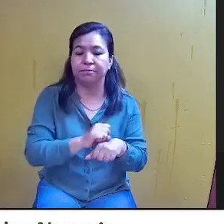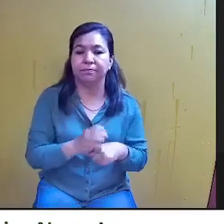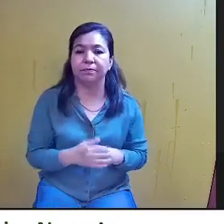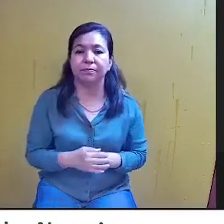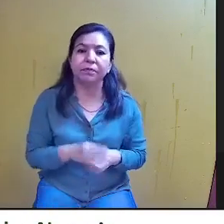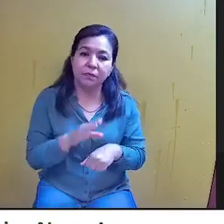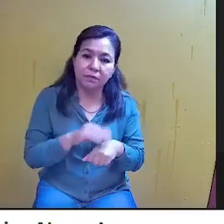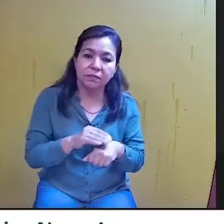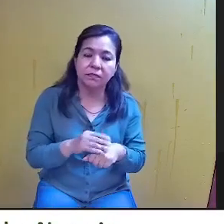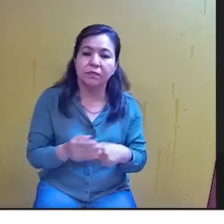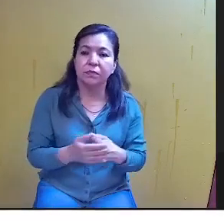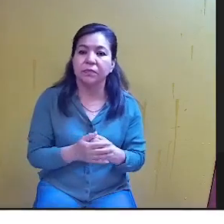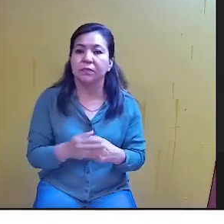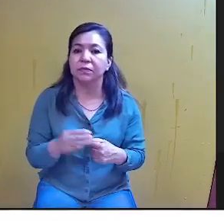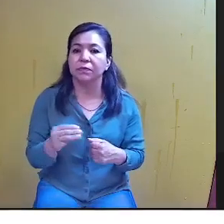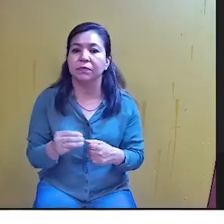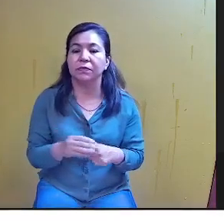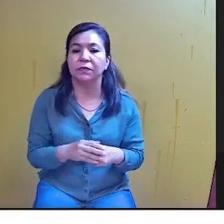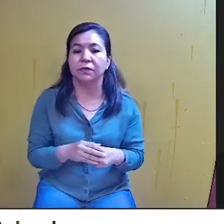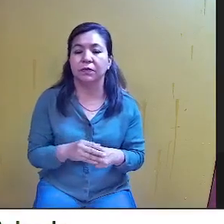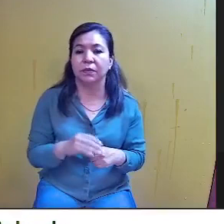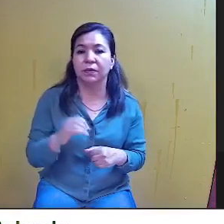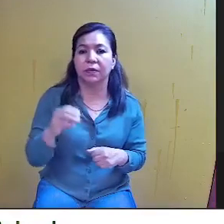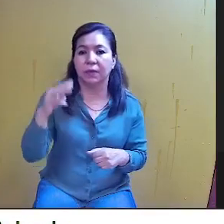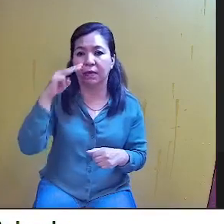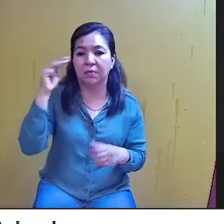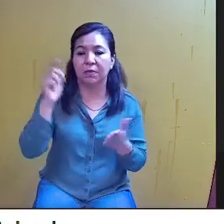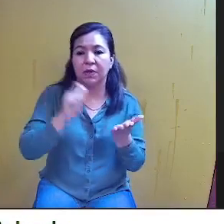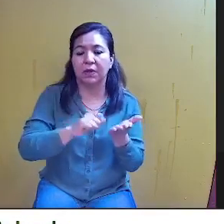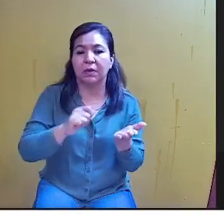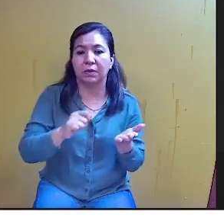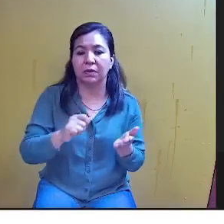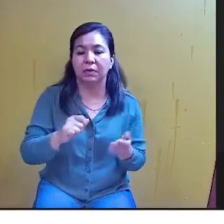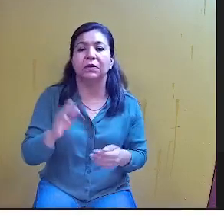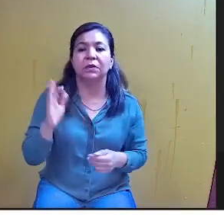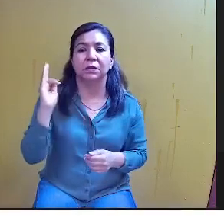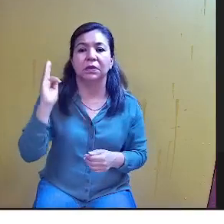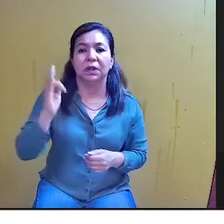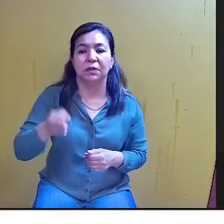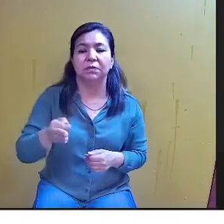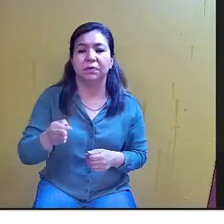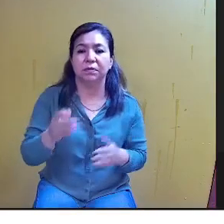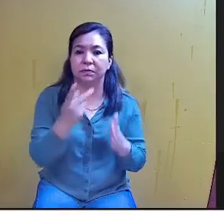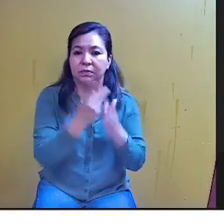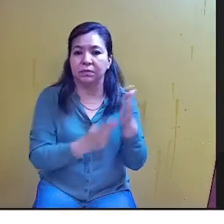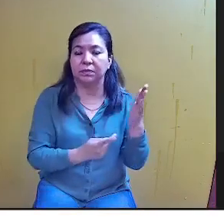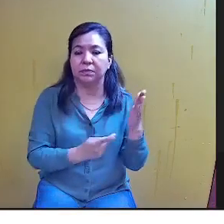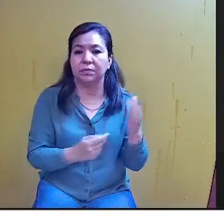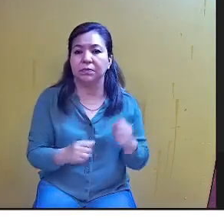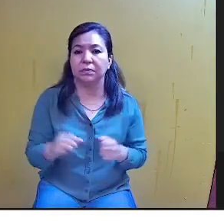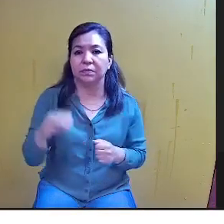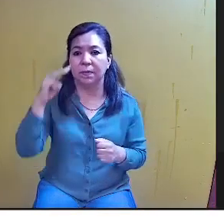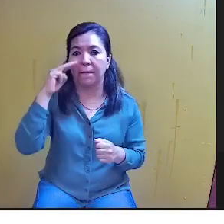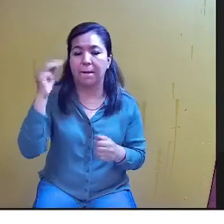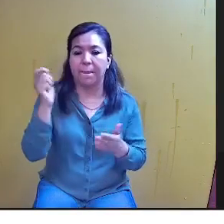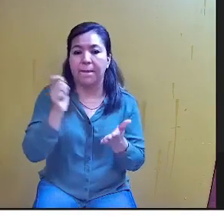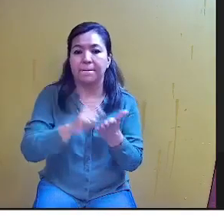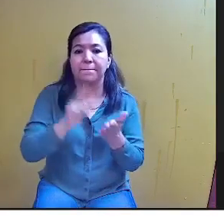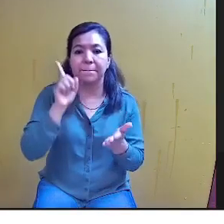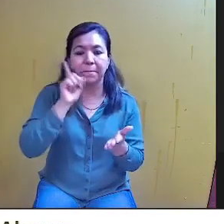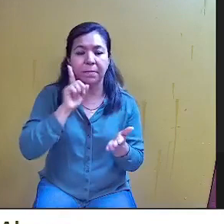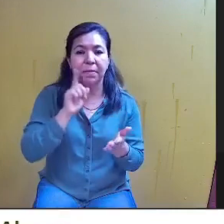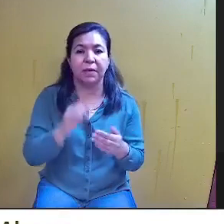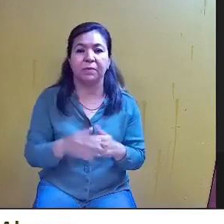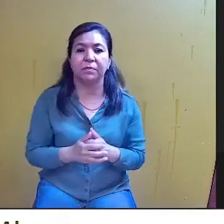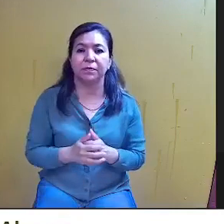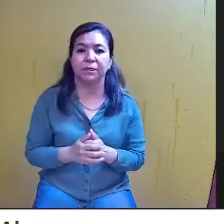magistrada presidenta, magistrado José Inés Betancur Salgado. Con el proyecto. Gracias, magistrado. Magistrada Almadelia Eugenio